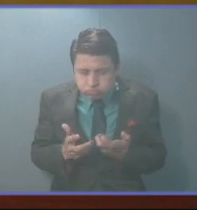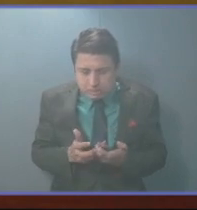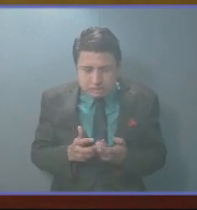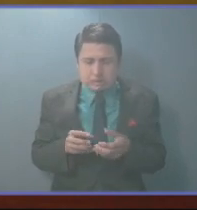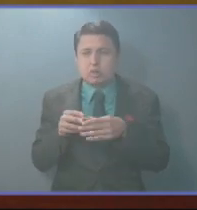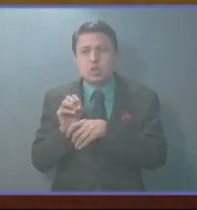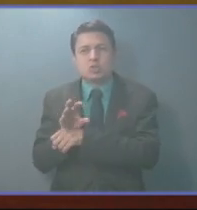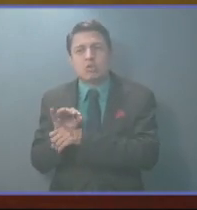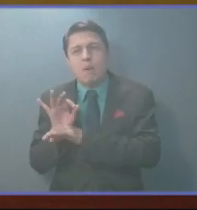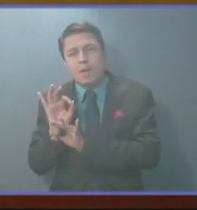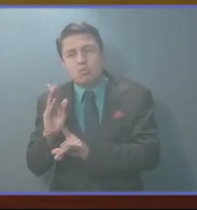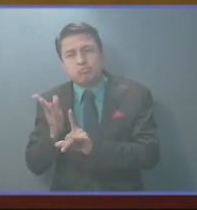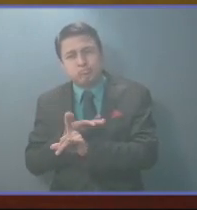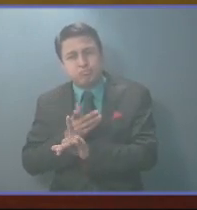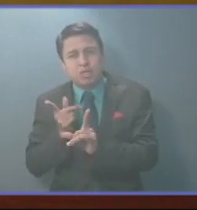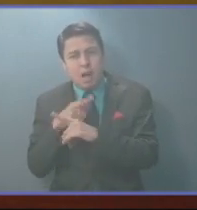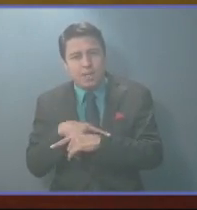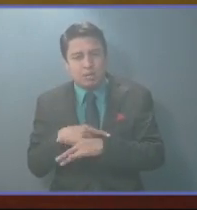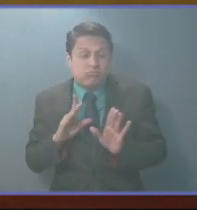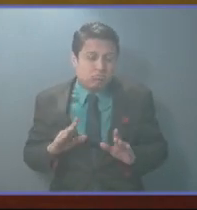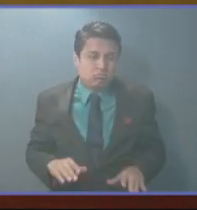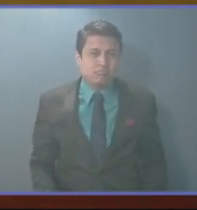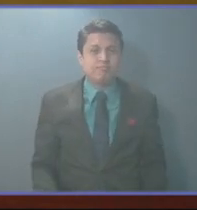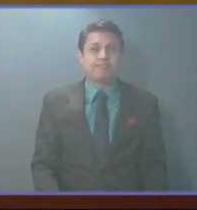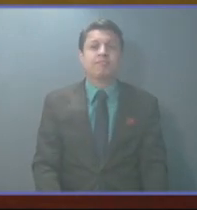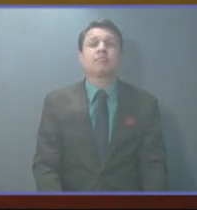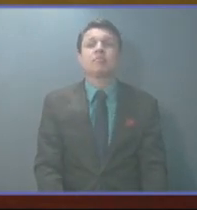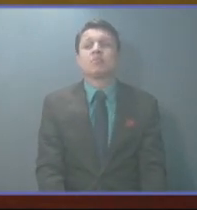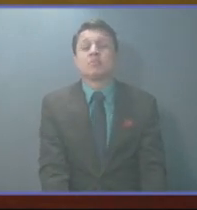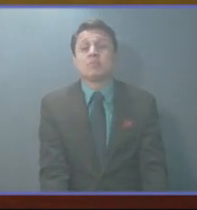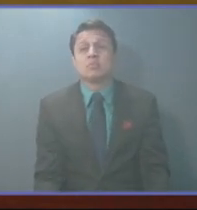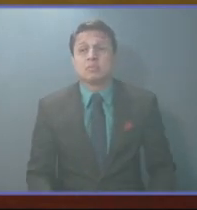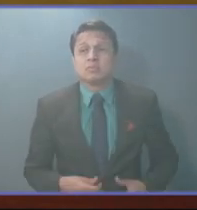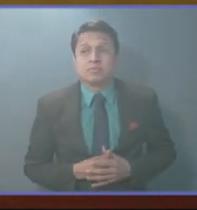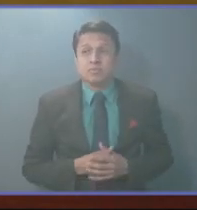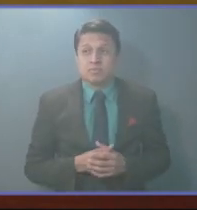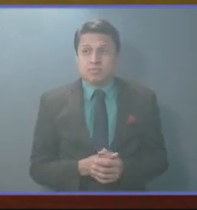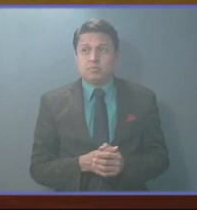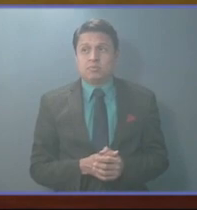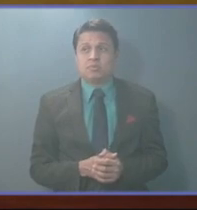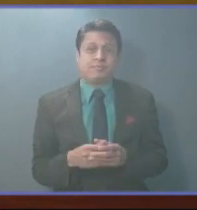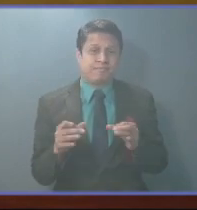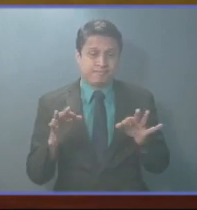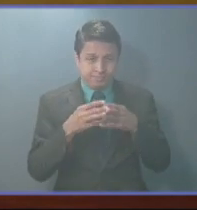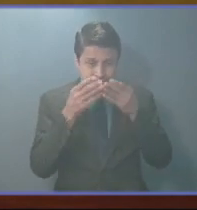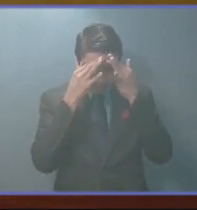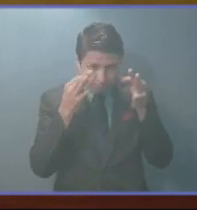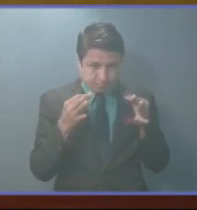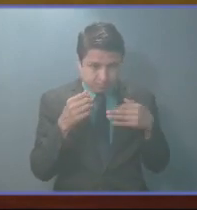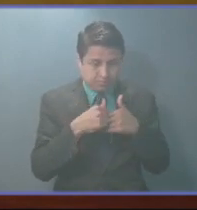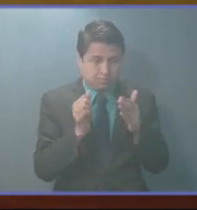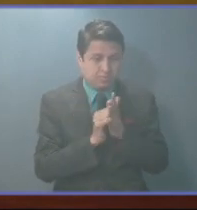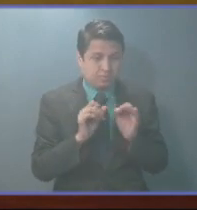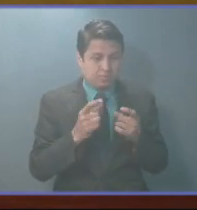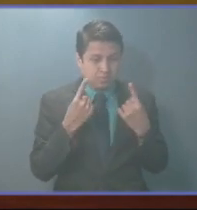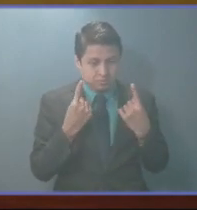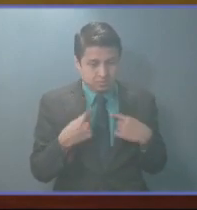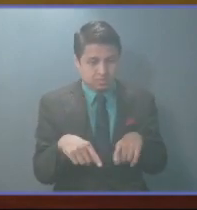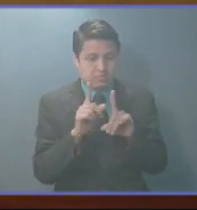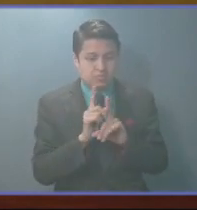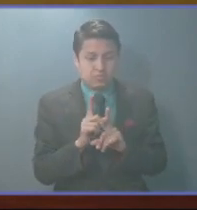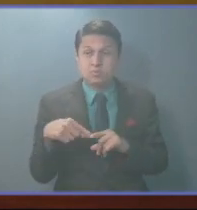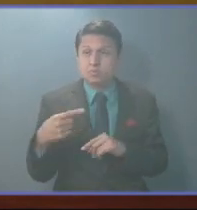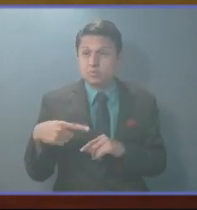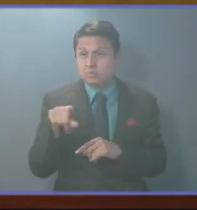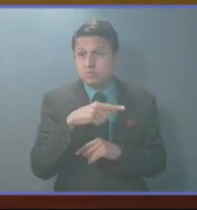sus comisiones especiales o de la interpelación en su caso. La resolución de la Asamblea será vinculante